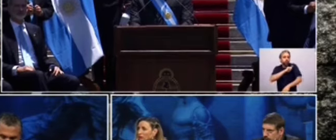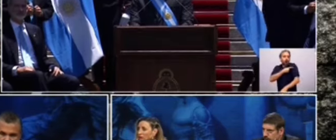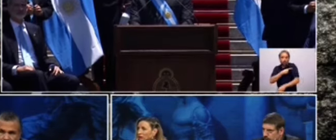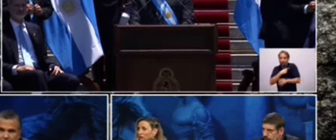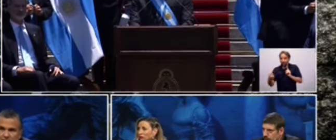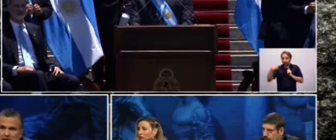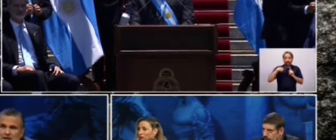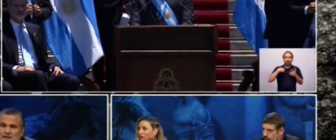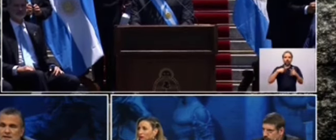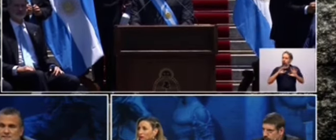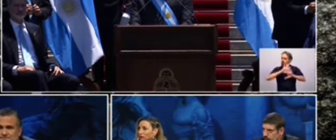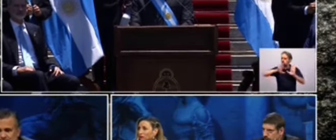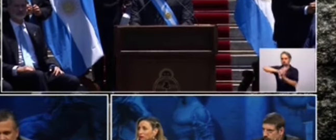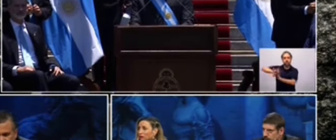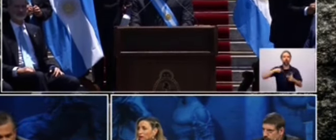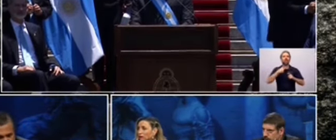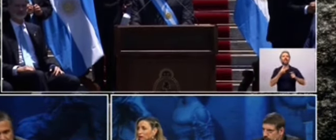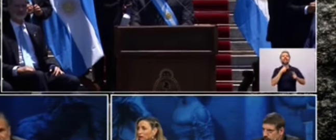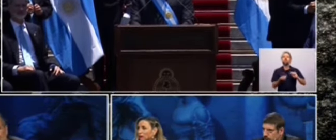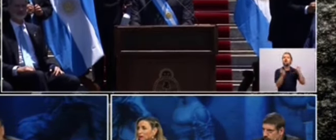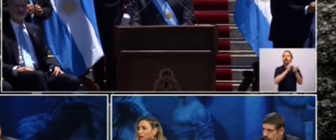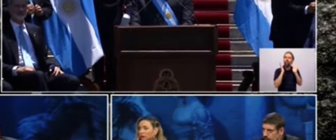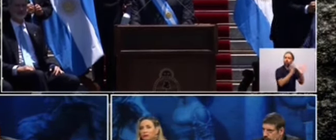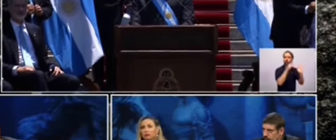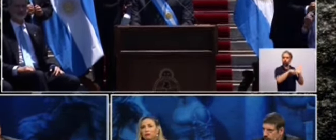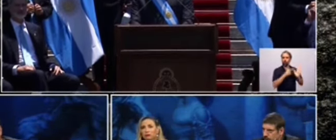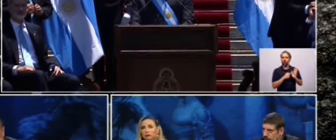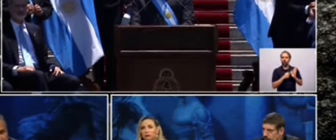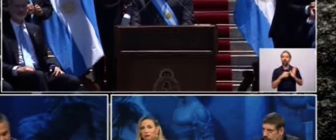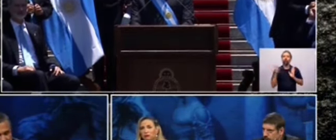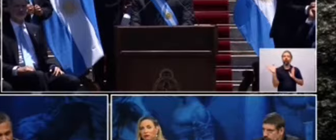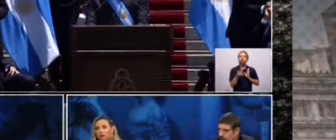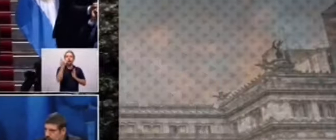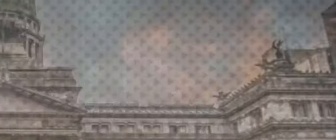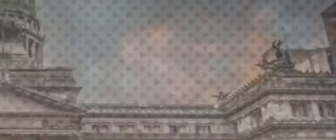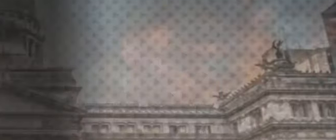hoy no paga remedios, mañana lo va a tener que pagar porque no va a haber un mango en el ANSES. Veamos